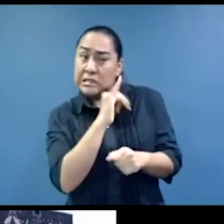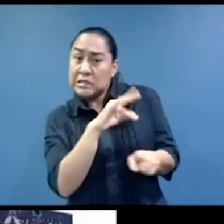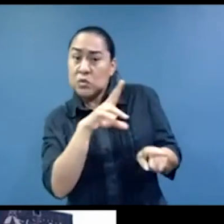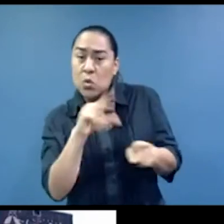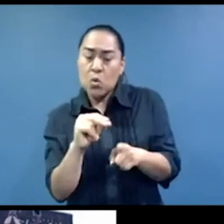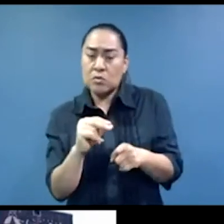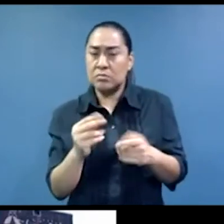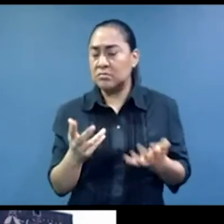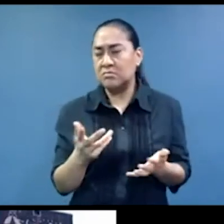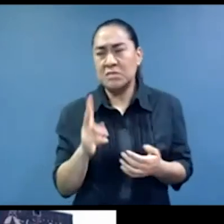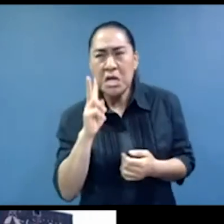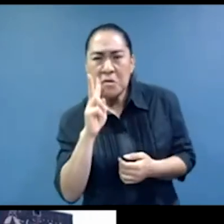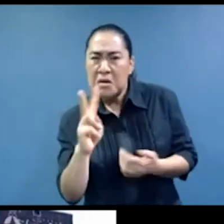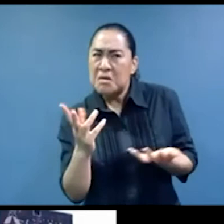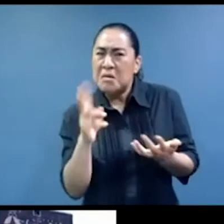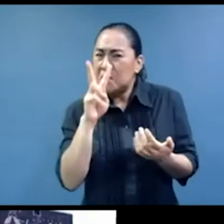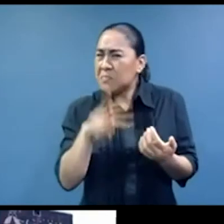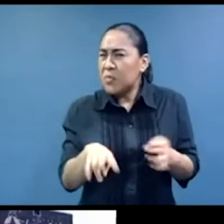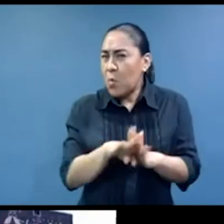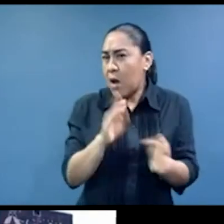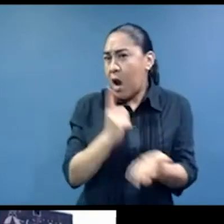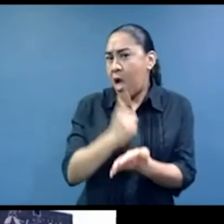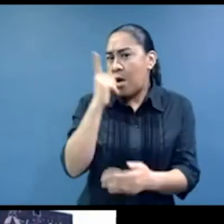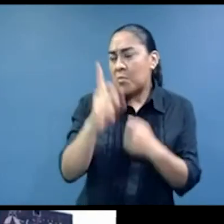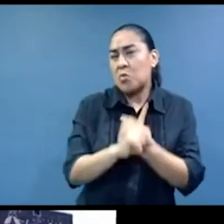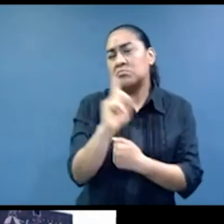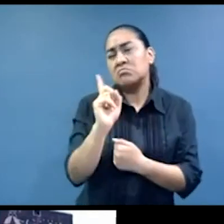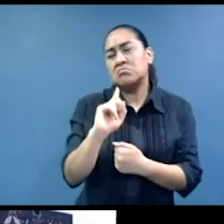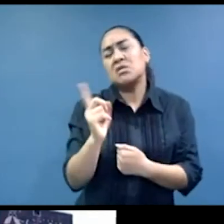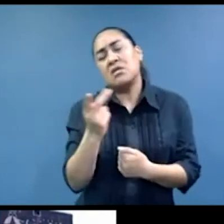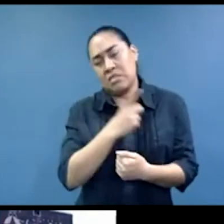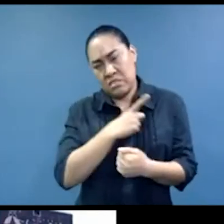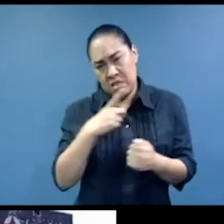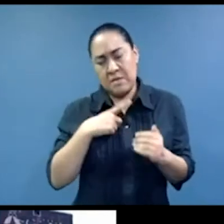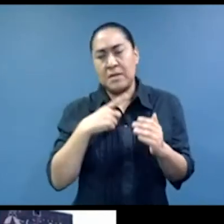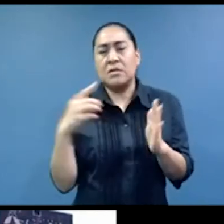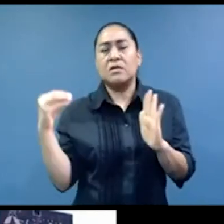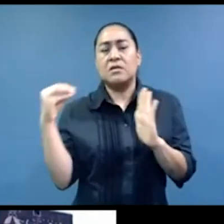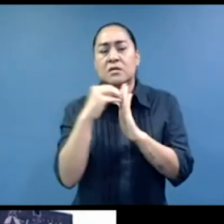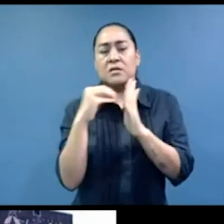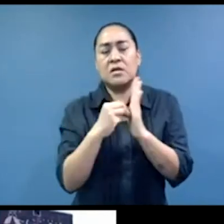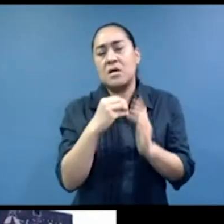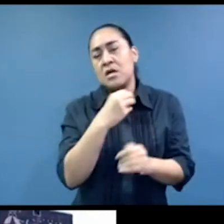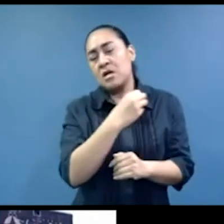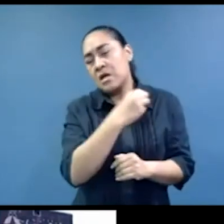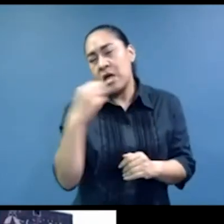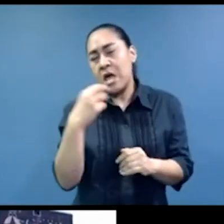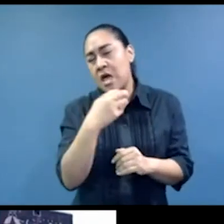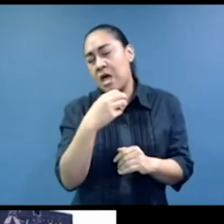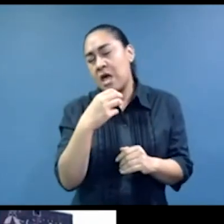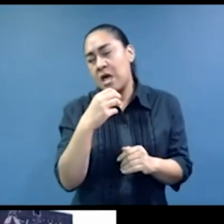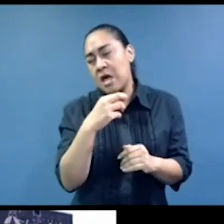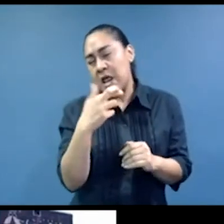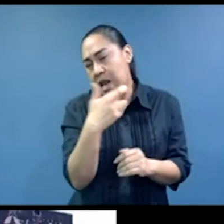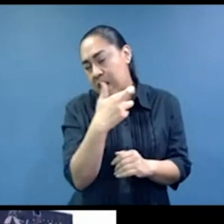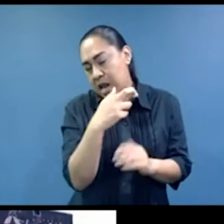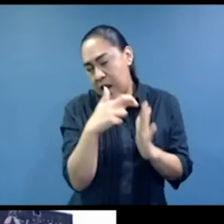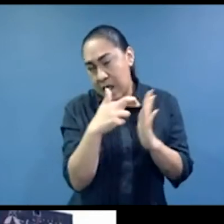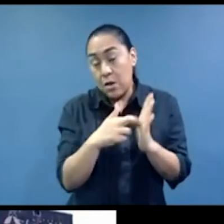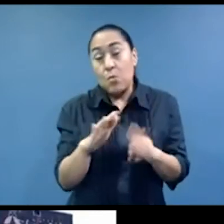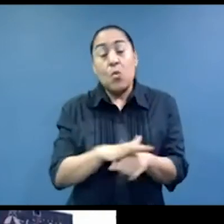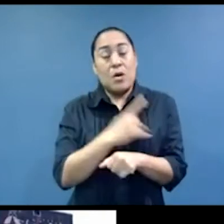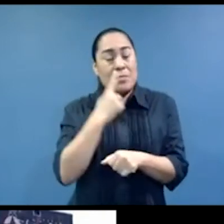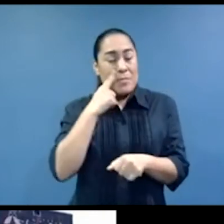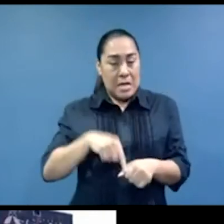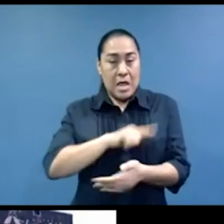daría mayor problema a que se hiciera una regulación adecuada, porque ya el día de hoy, o sea, en